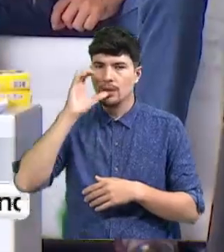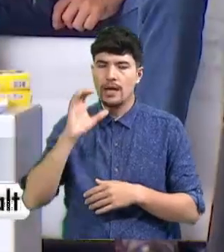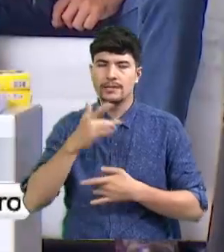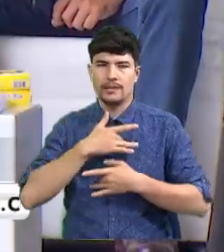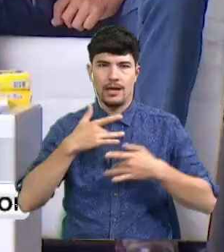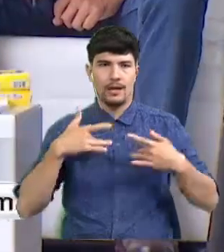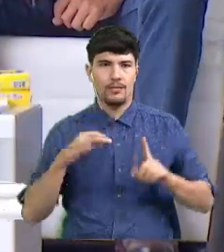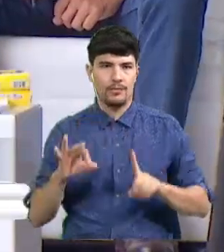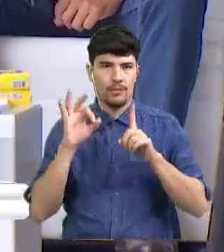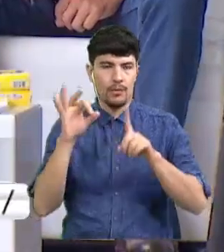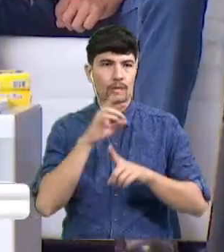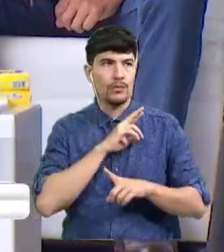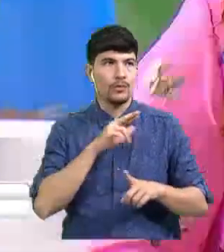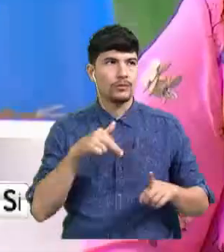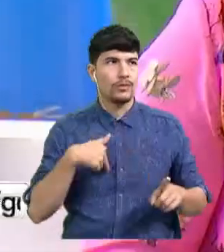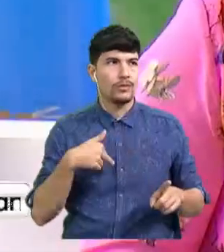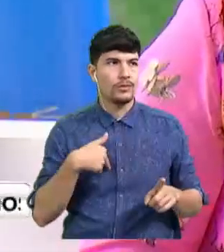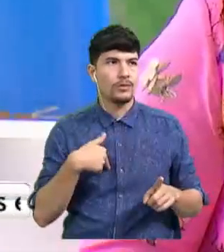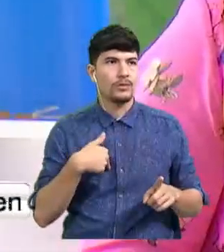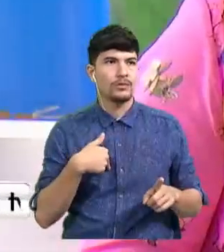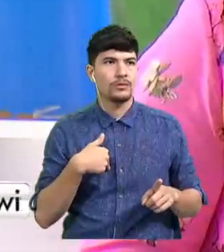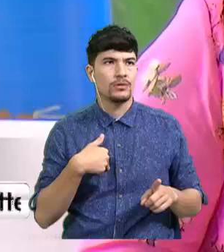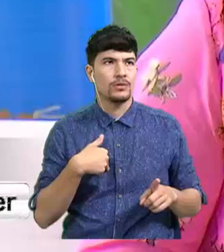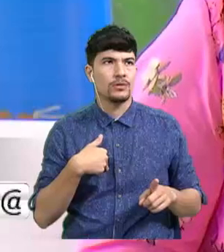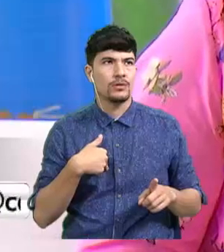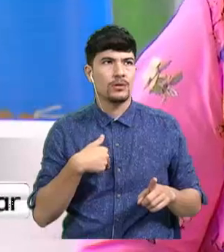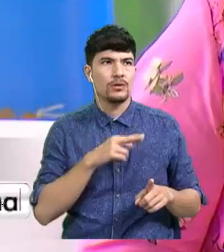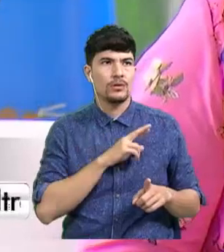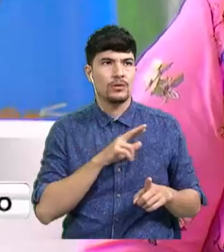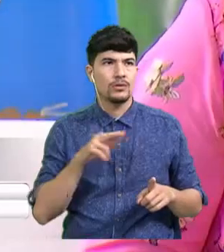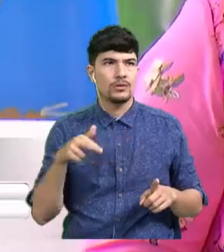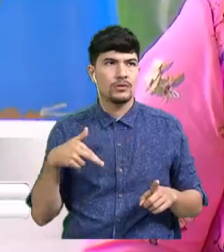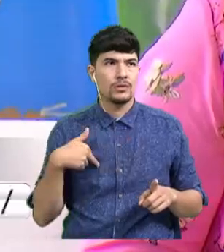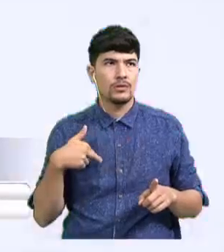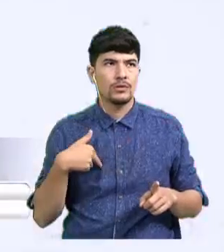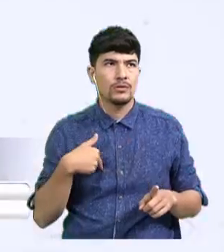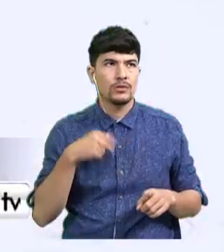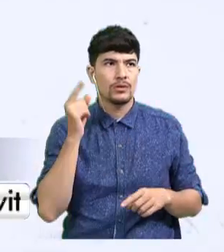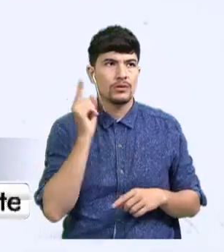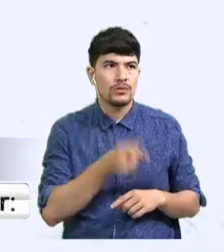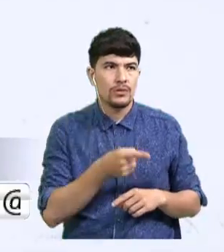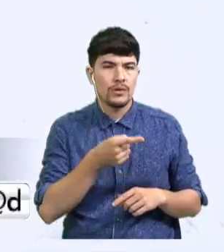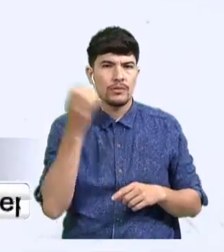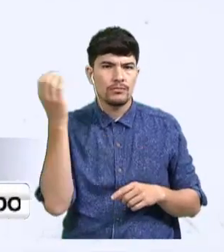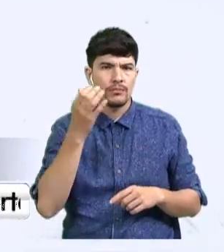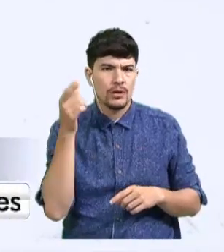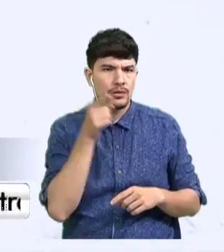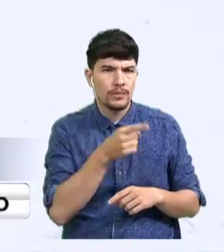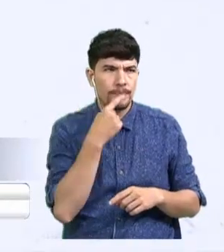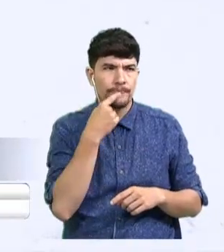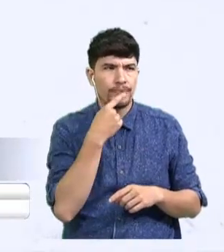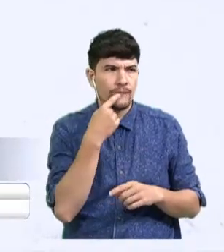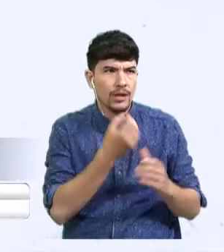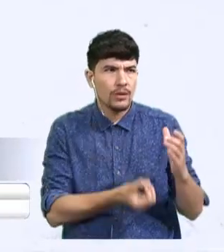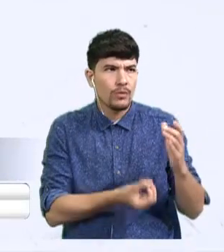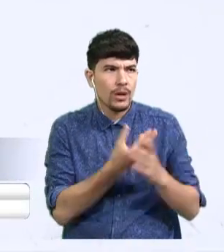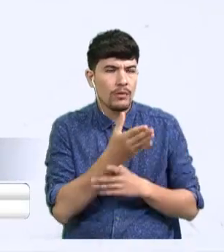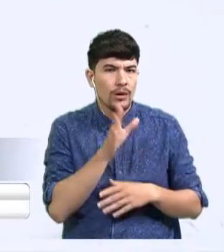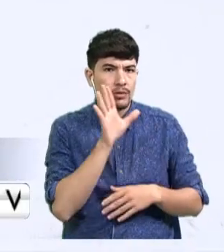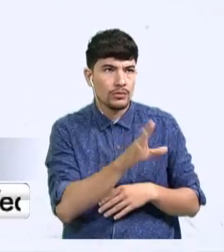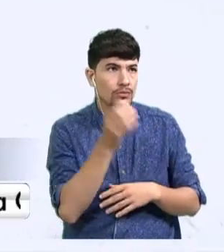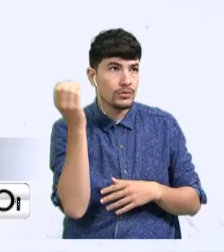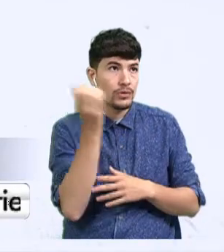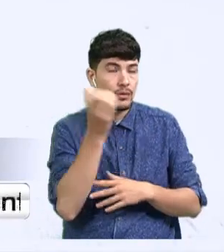Nosotros hacemos un yogur sin colorantes, sin saborizantes, 100% natural, con sabores innovadores. Es un